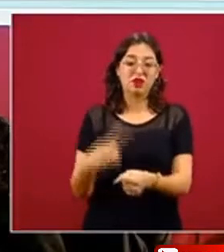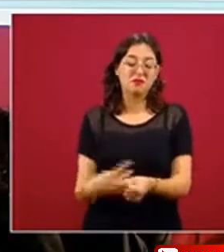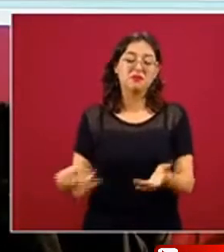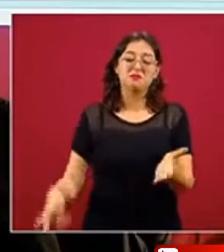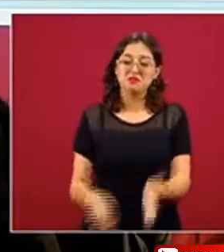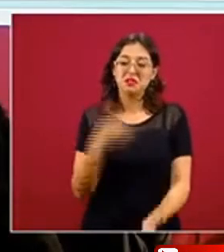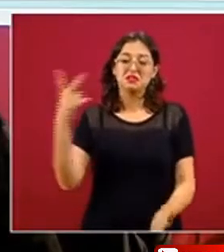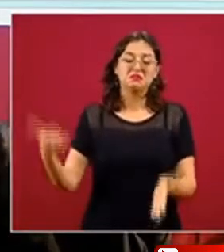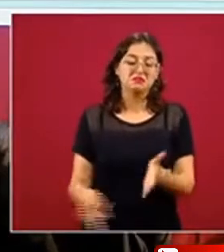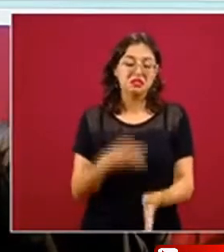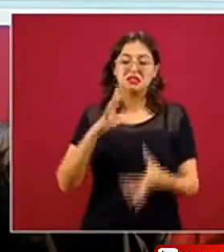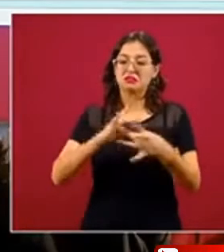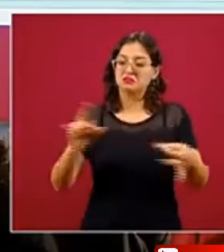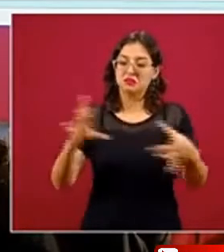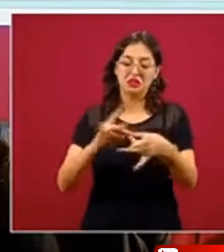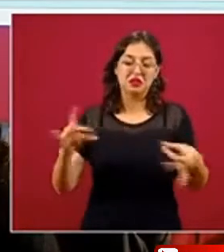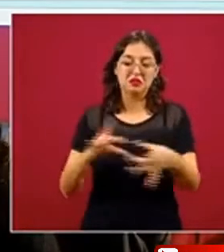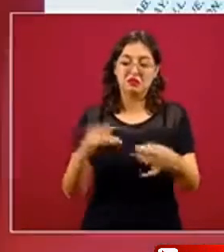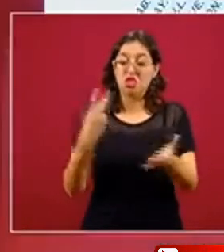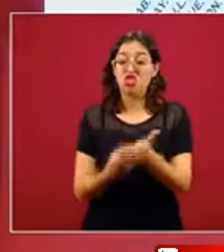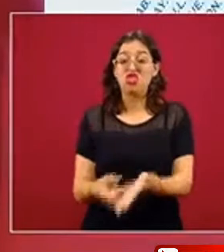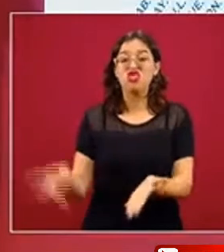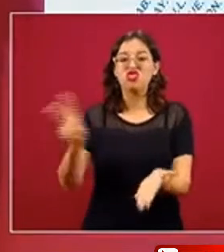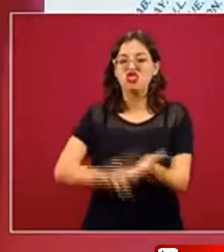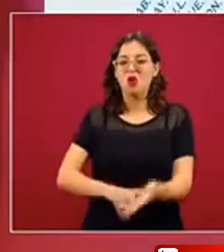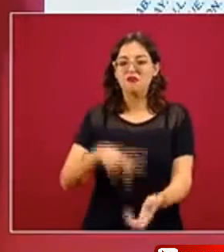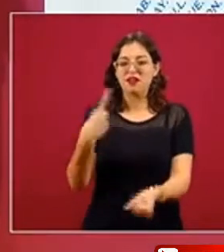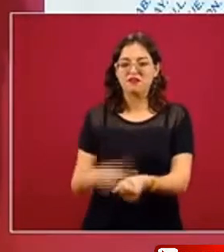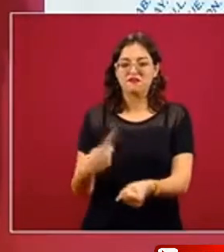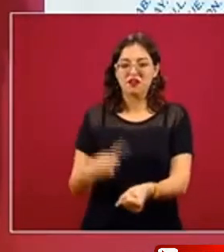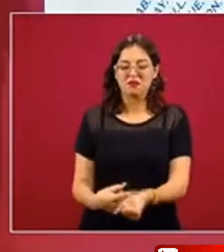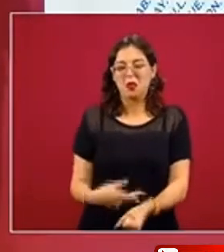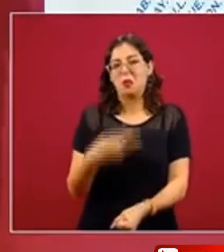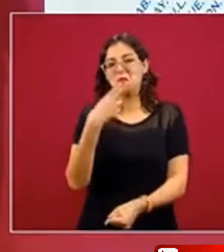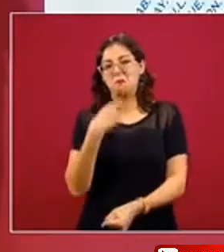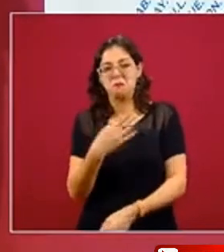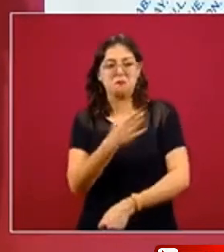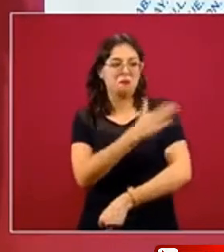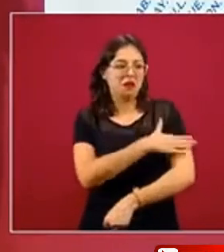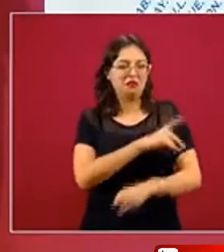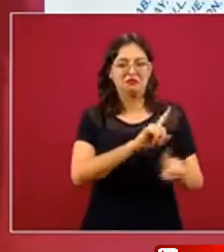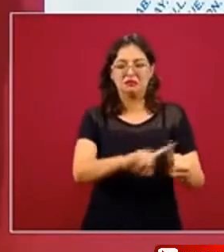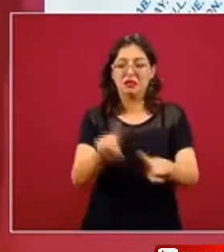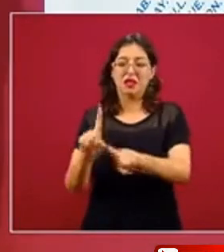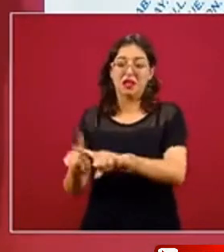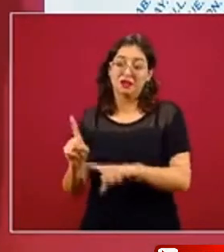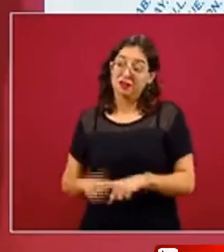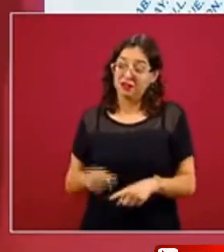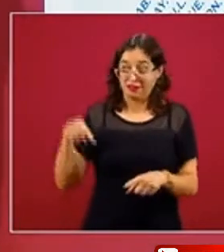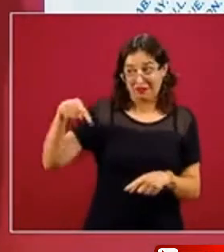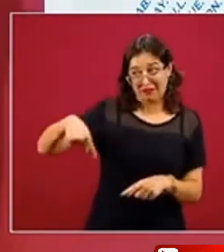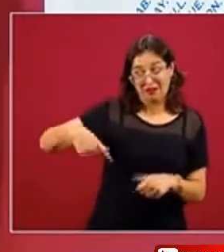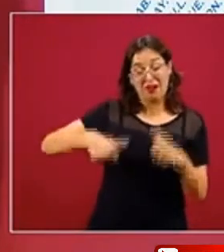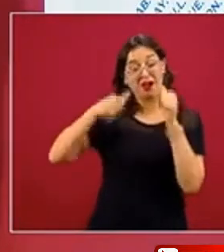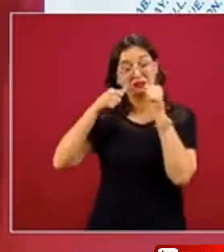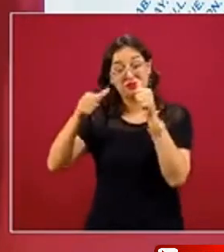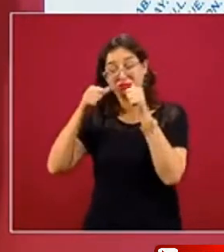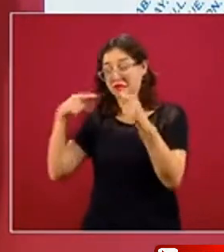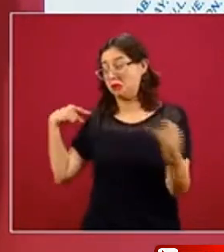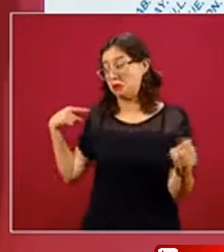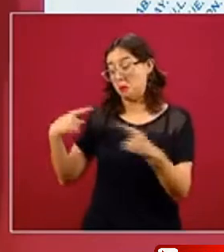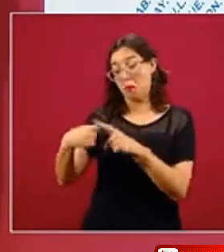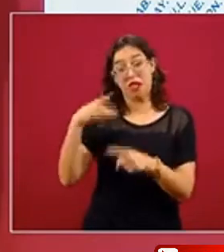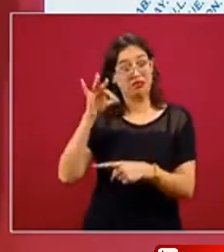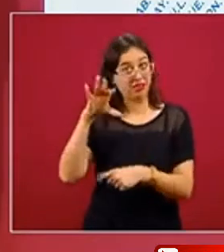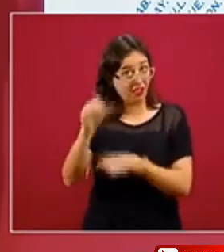no se nos debe olvidar, porque eso deja muy clara cuál es la agenda olvidada de la salud pública en los últimos